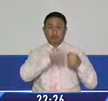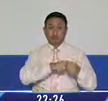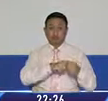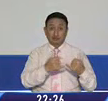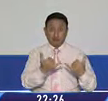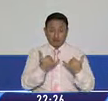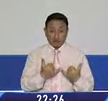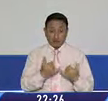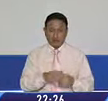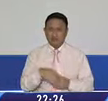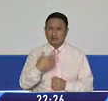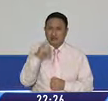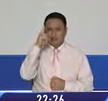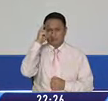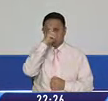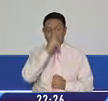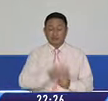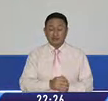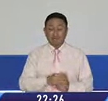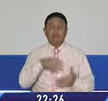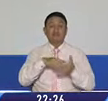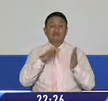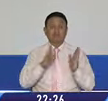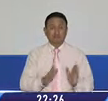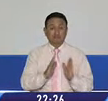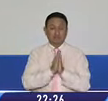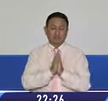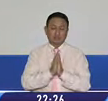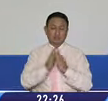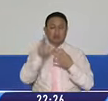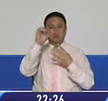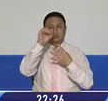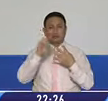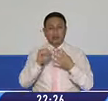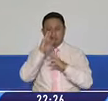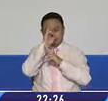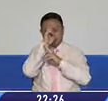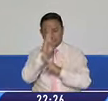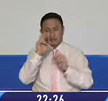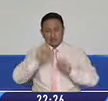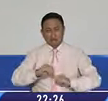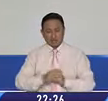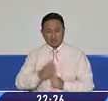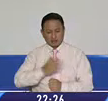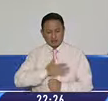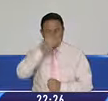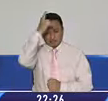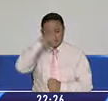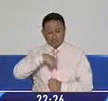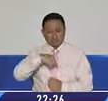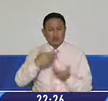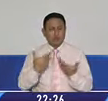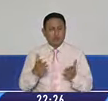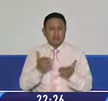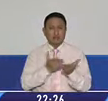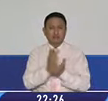una tarea compleja. Estudiantes piden a la CENESID respetar la libre elección de